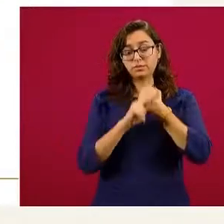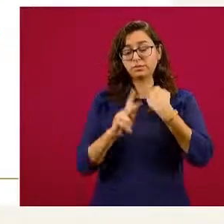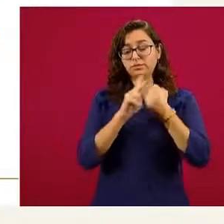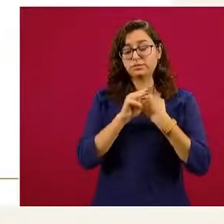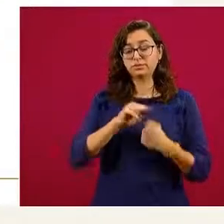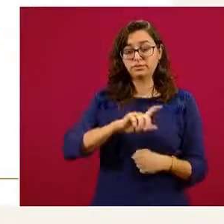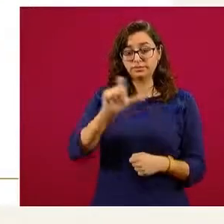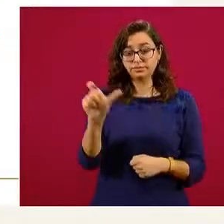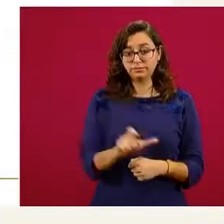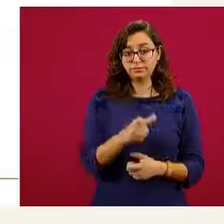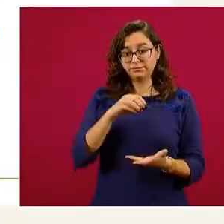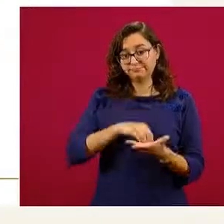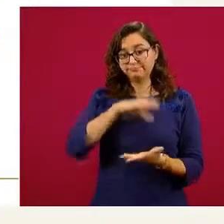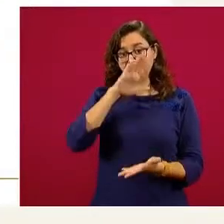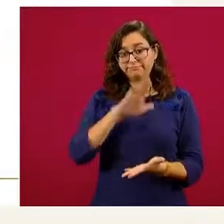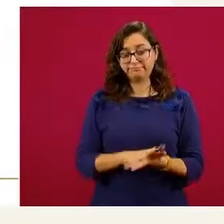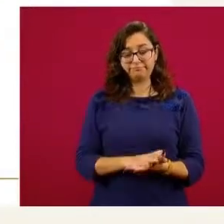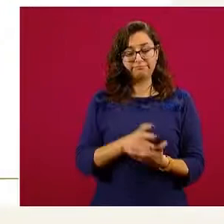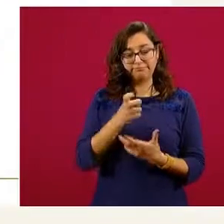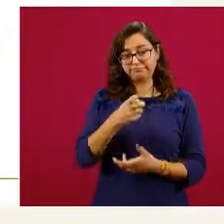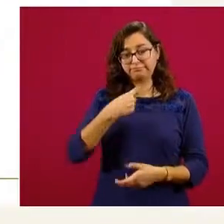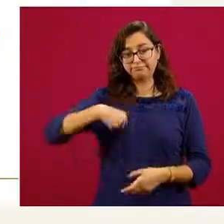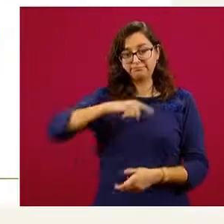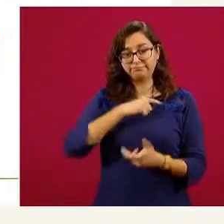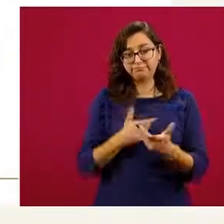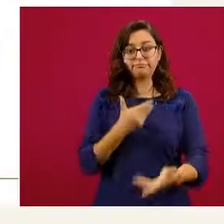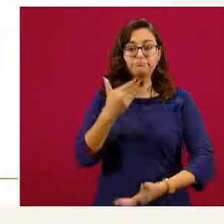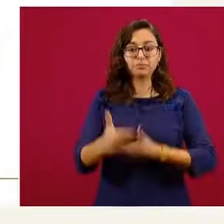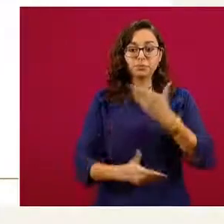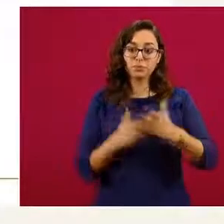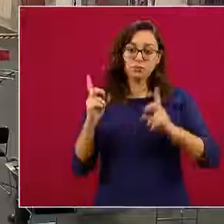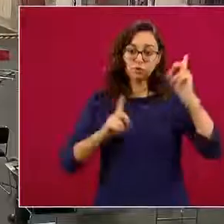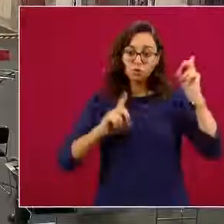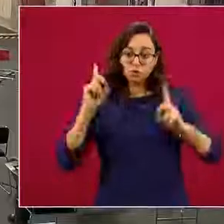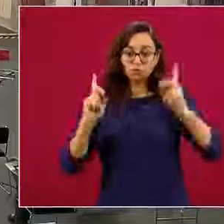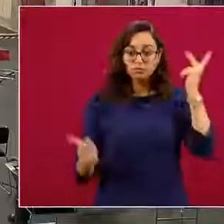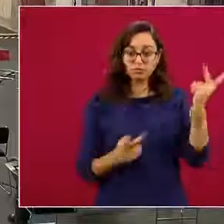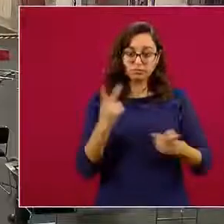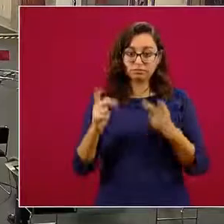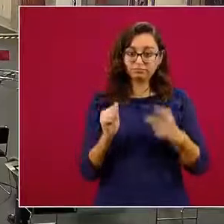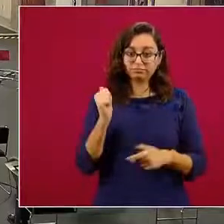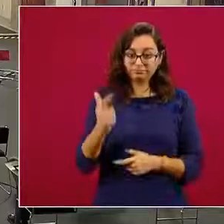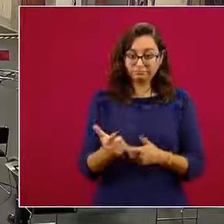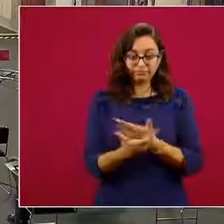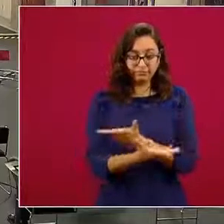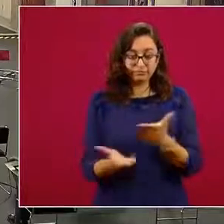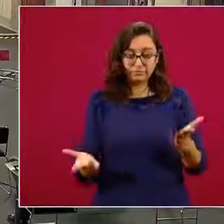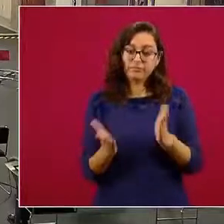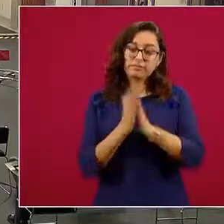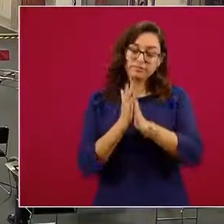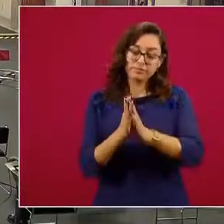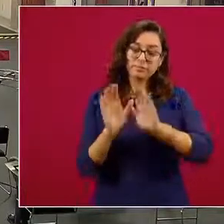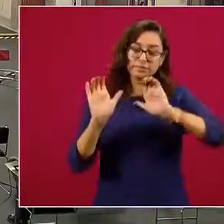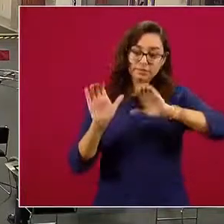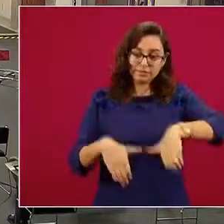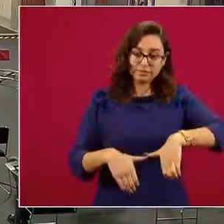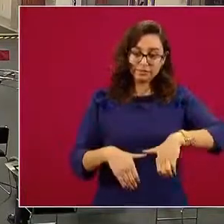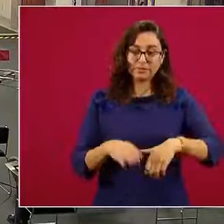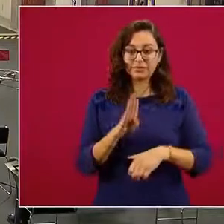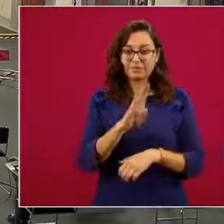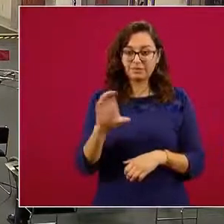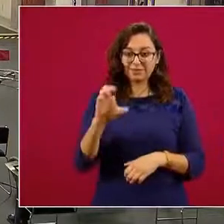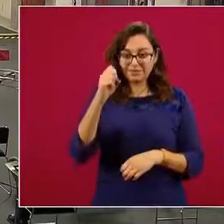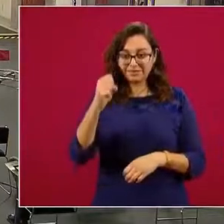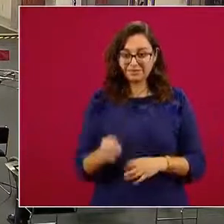por supuesto, pues nosotros a la orden para resolver cualquier duda, pregunta. Por favor, inscríbanse, empresarias de Baja